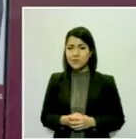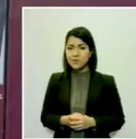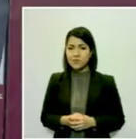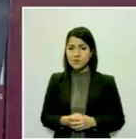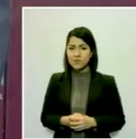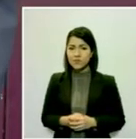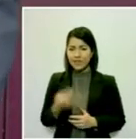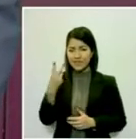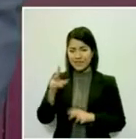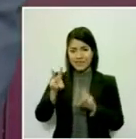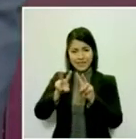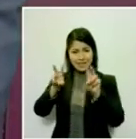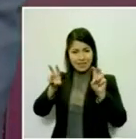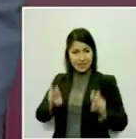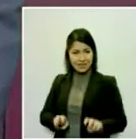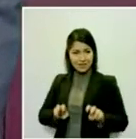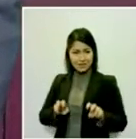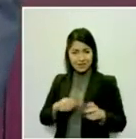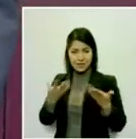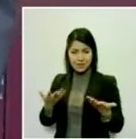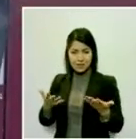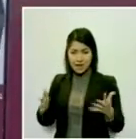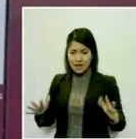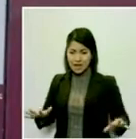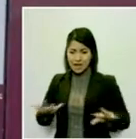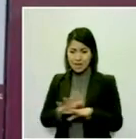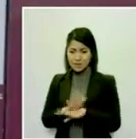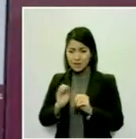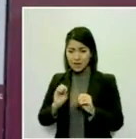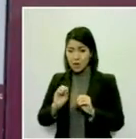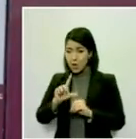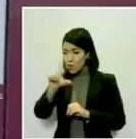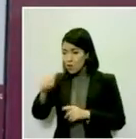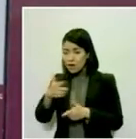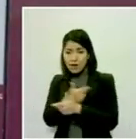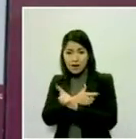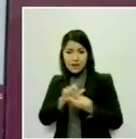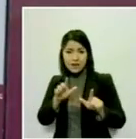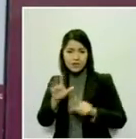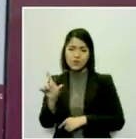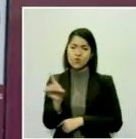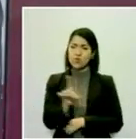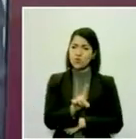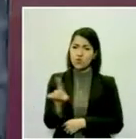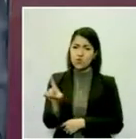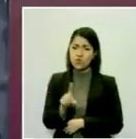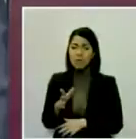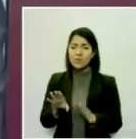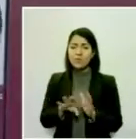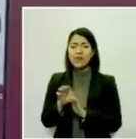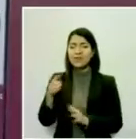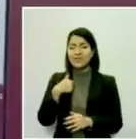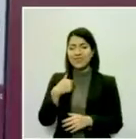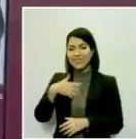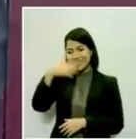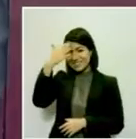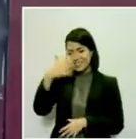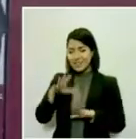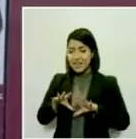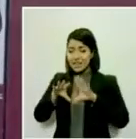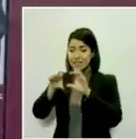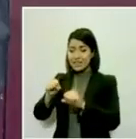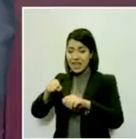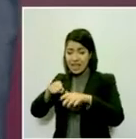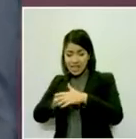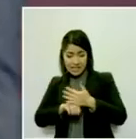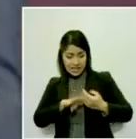caso, pues no hubo puerta giratoria. La famosa puerta giratoria de que entran, los detienen y a las